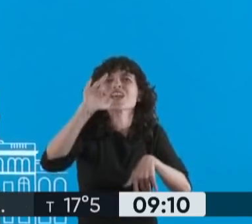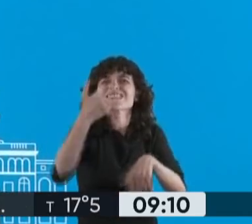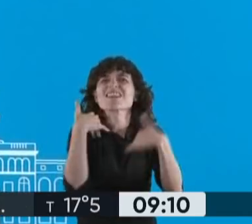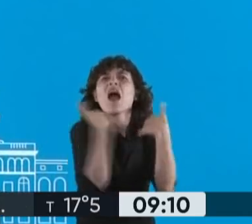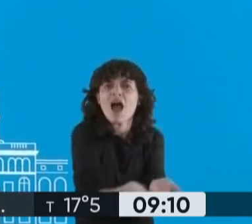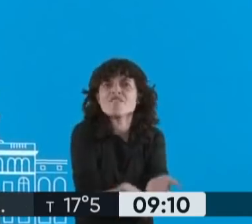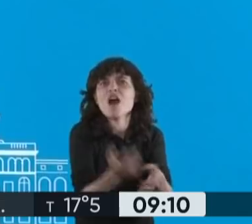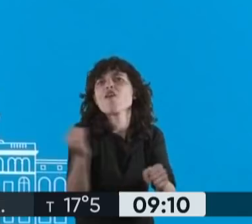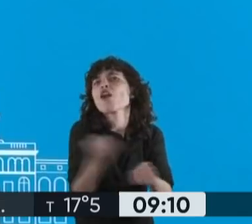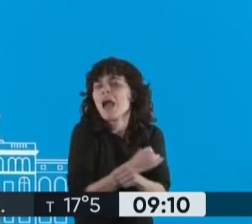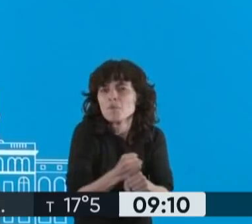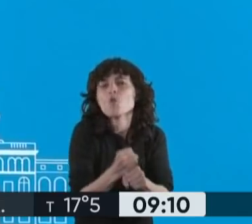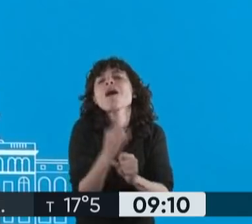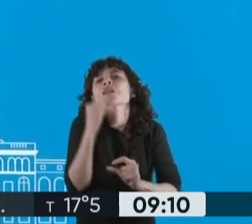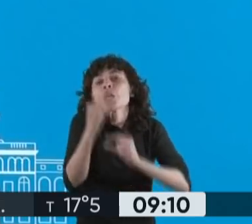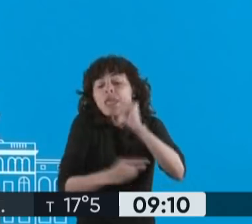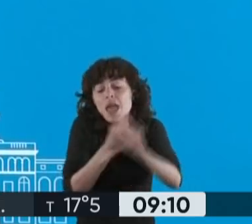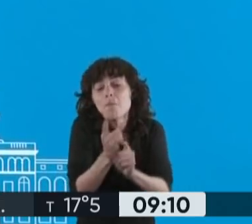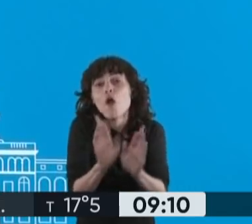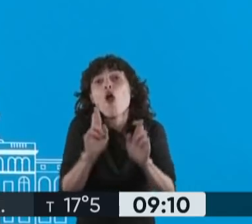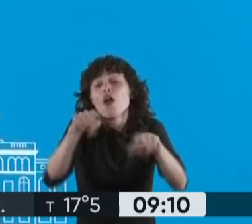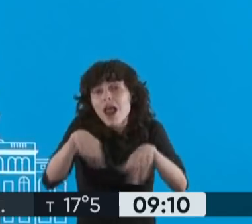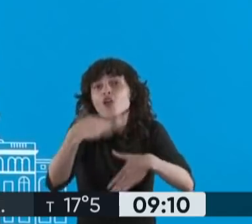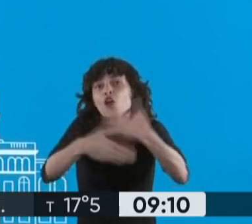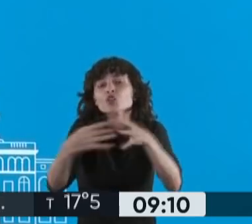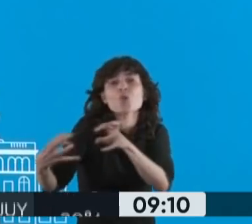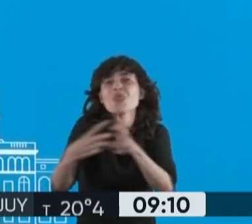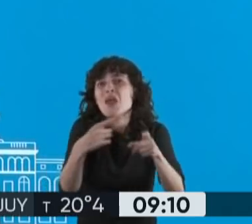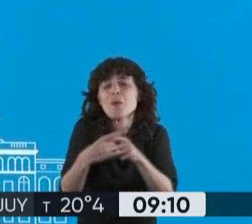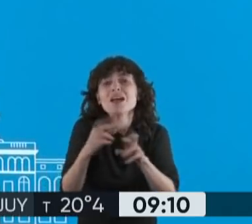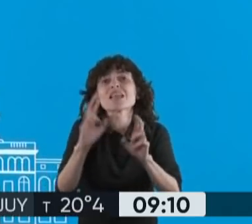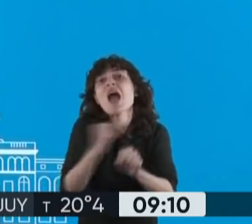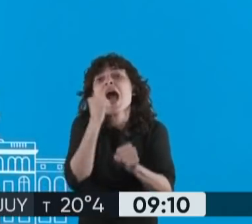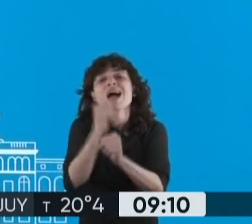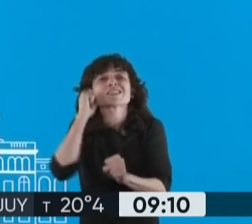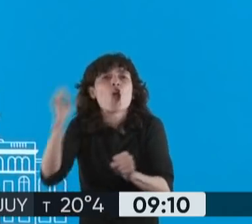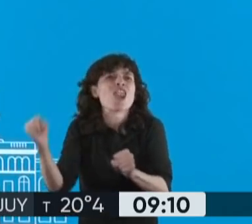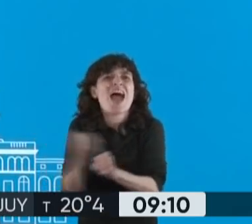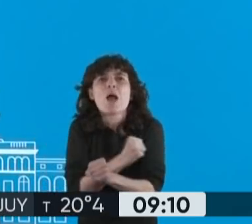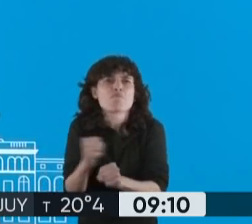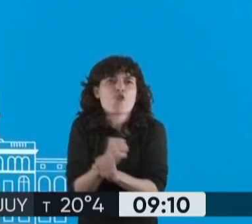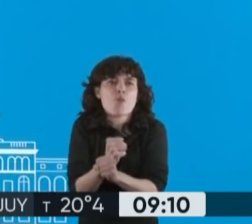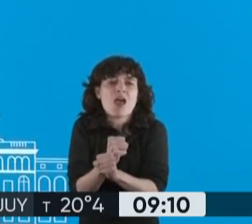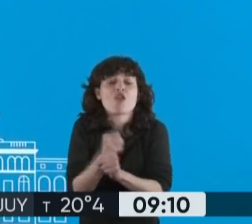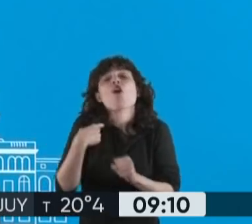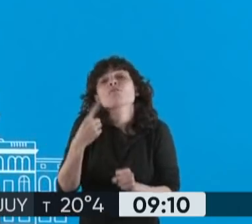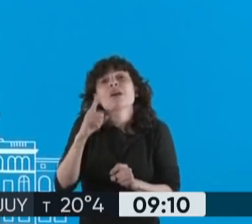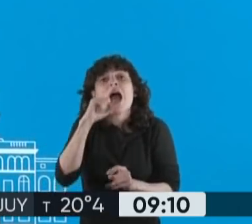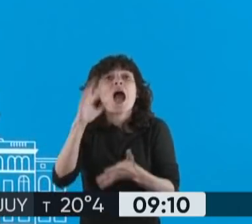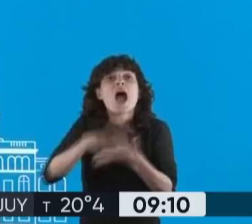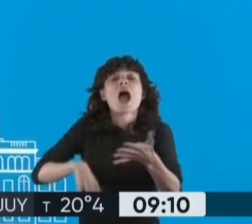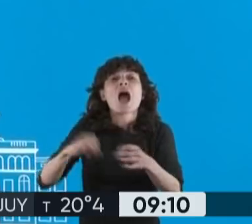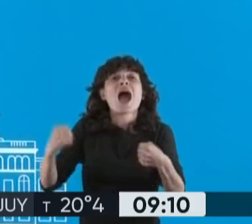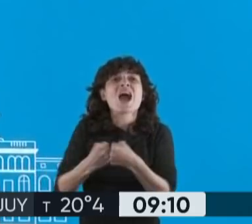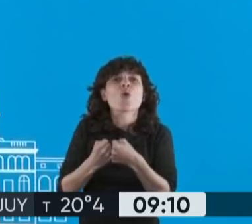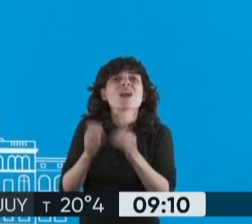pueda tratar y esperemos que se pueda aprobar el acuerdo alcanzado por el gobierno argentino con el Fondo